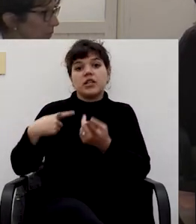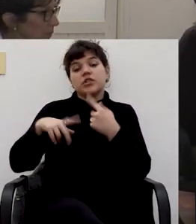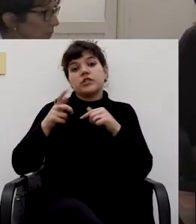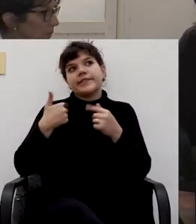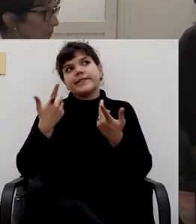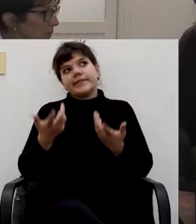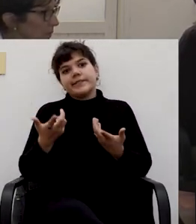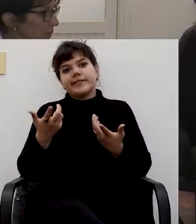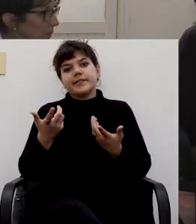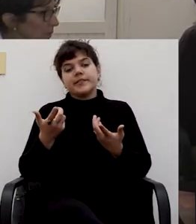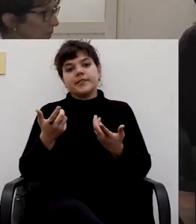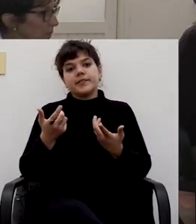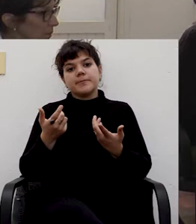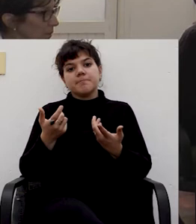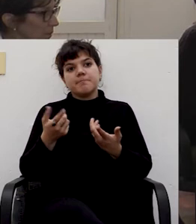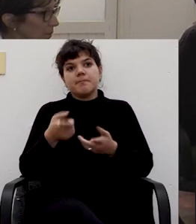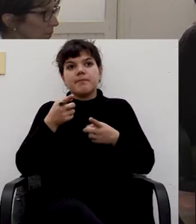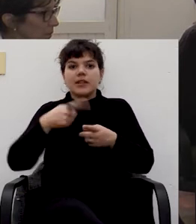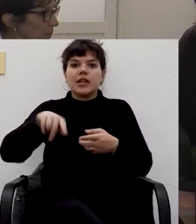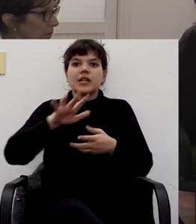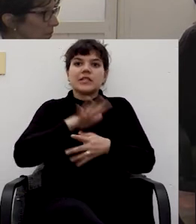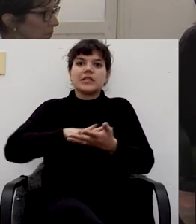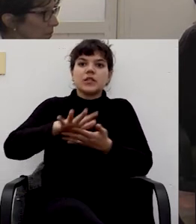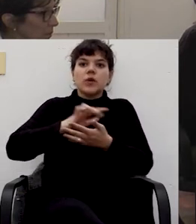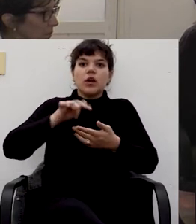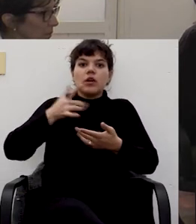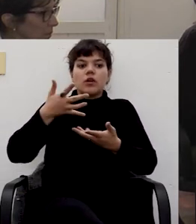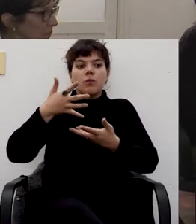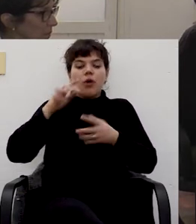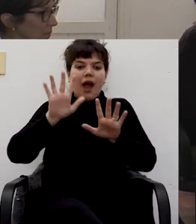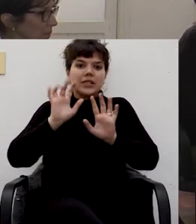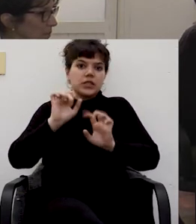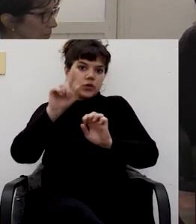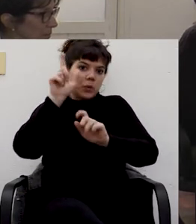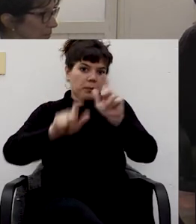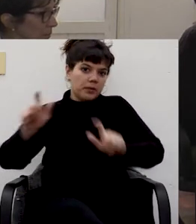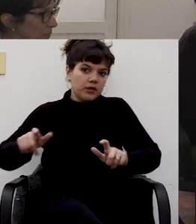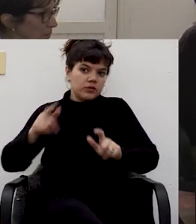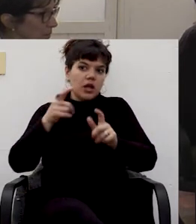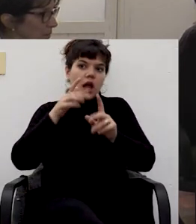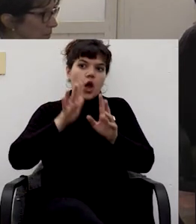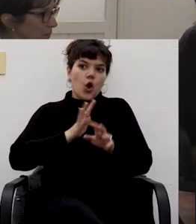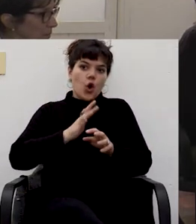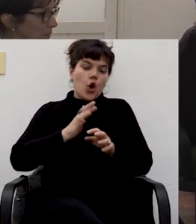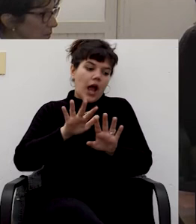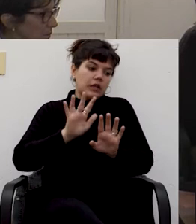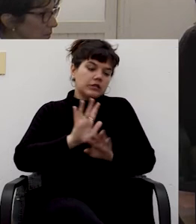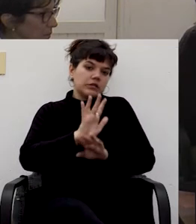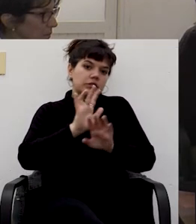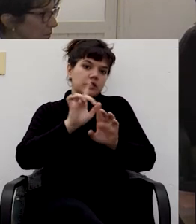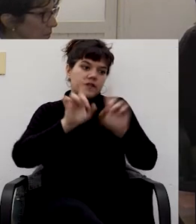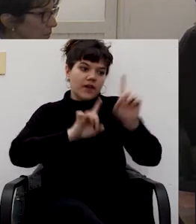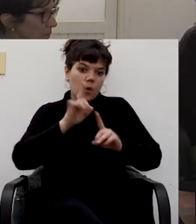Entonces, claro, esa es como la situación de la persona, así es como transita la universidad, así es como transita